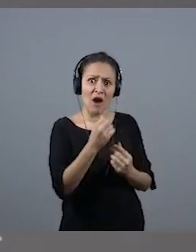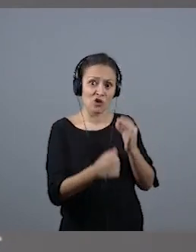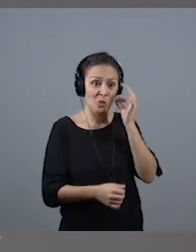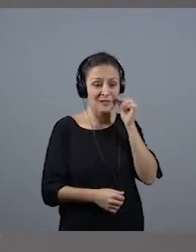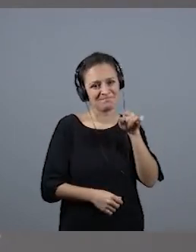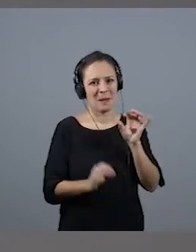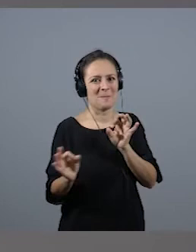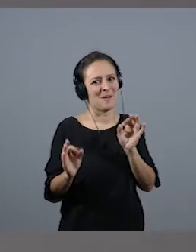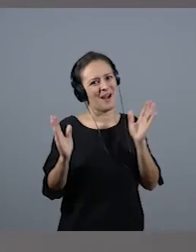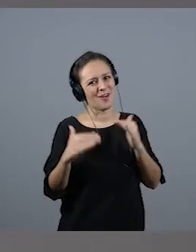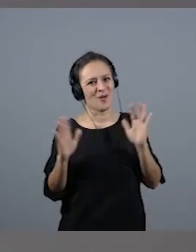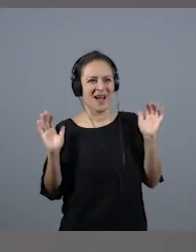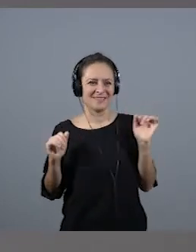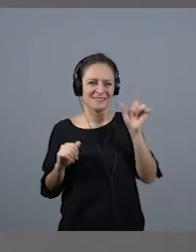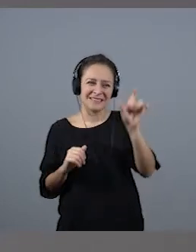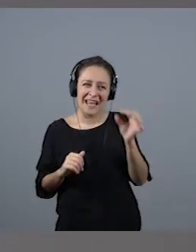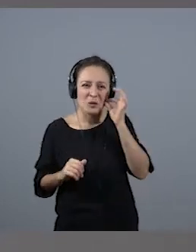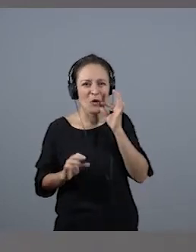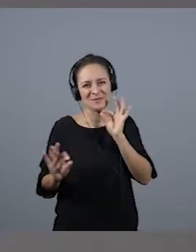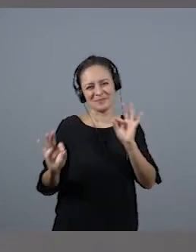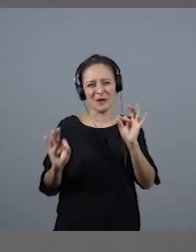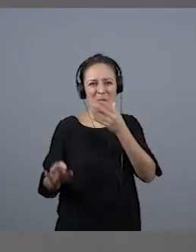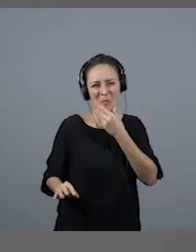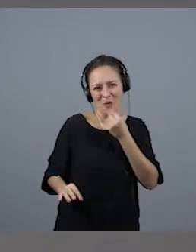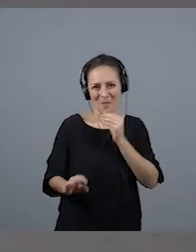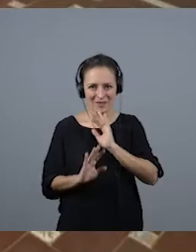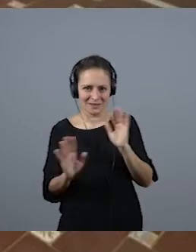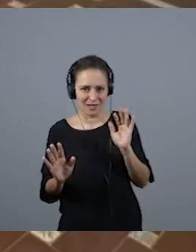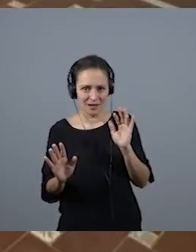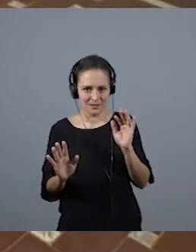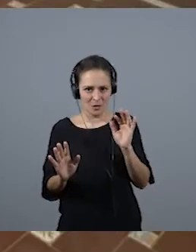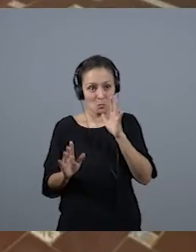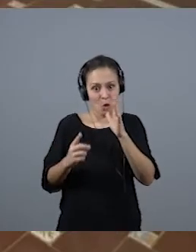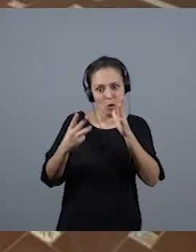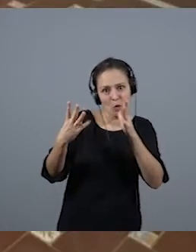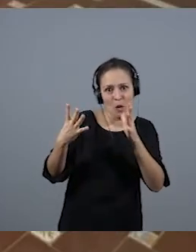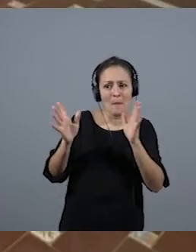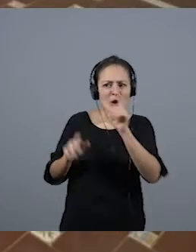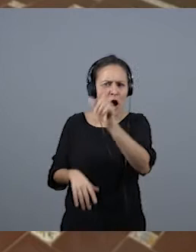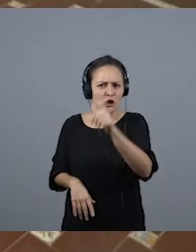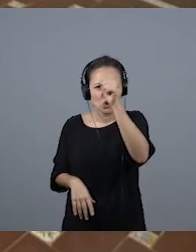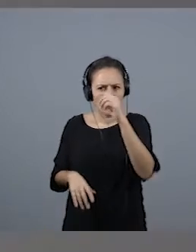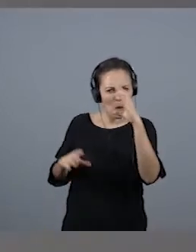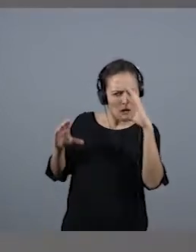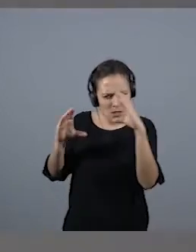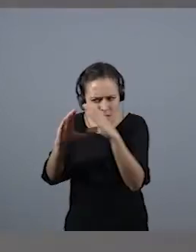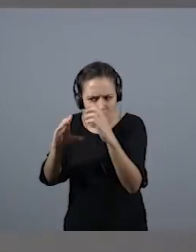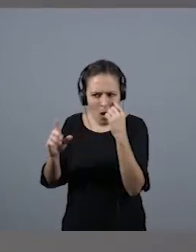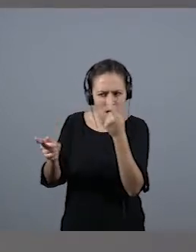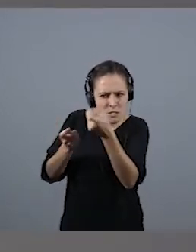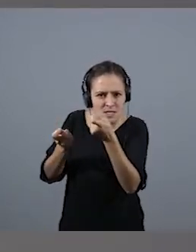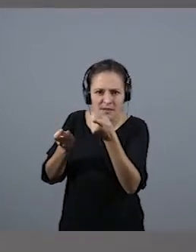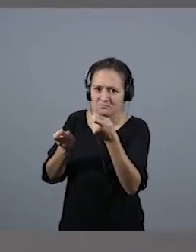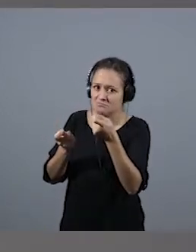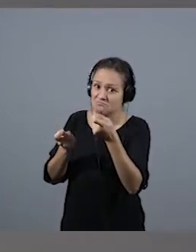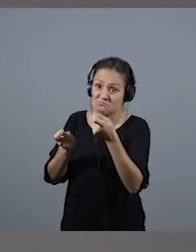preparada, o está ahí porque es muy mona, o está ahí porque no sé cuánto. Y, sin embargo, a hombre igual no se le pone esa lupa tan grande, o por lo menos es lo que yo he vivido en